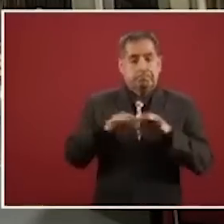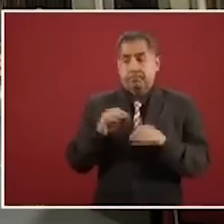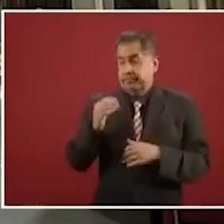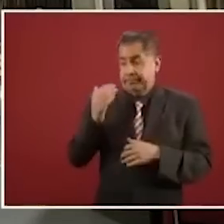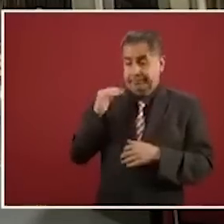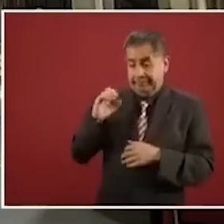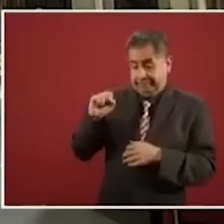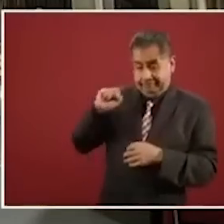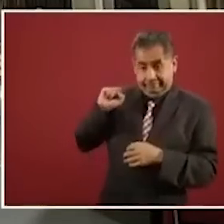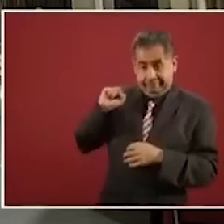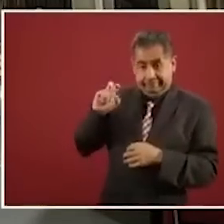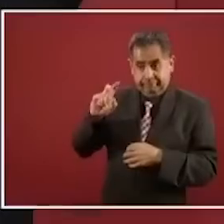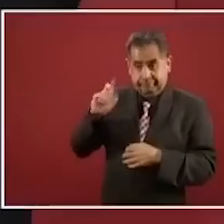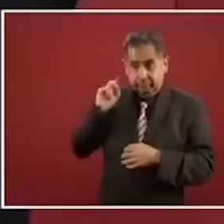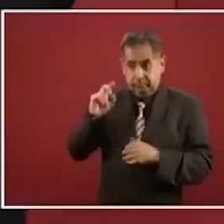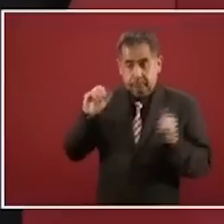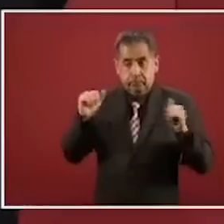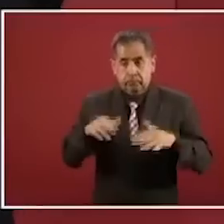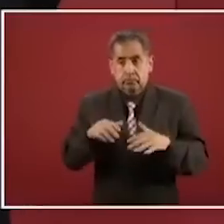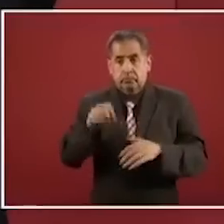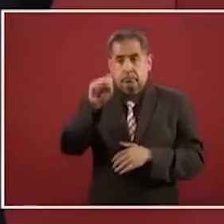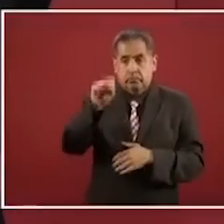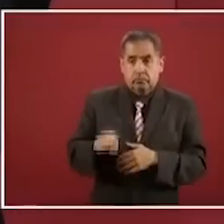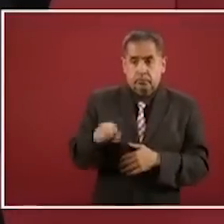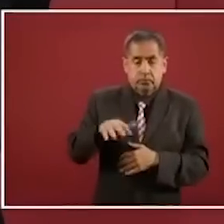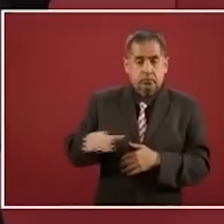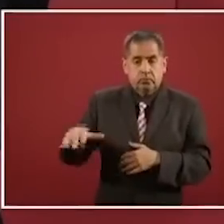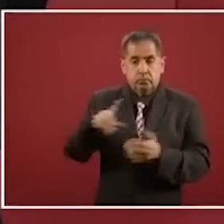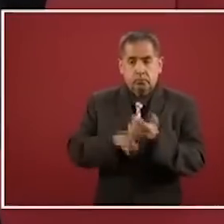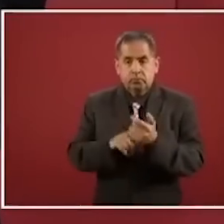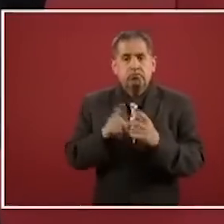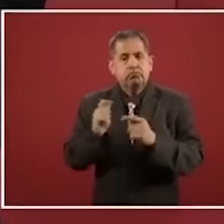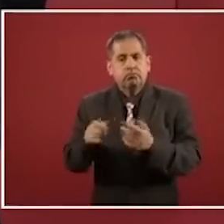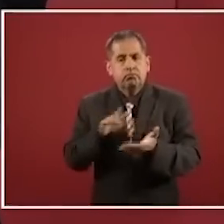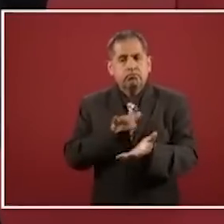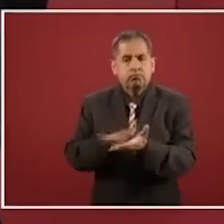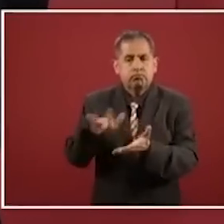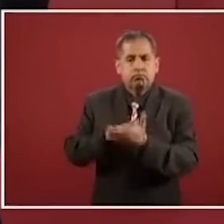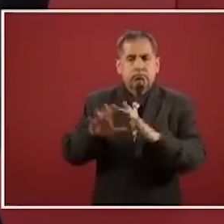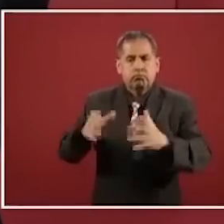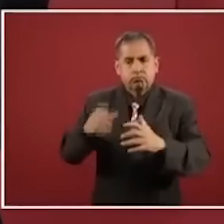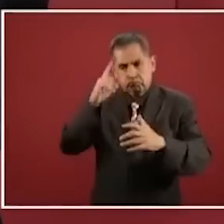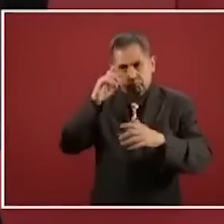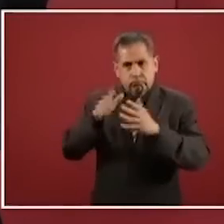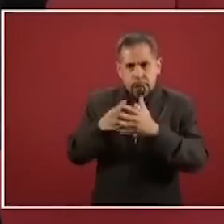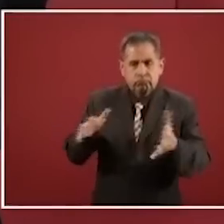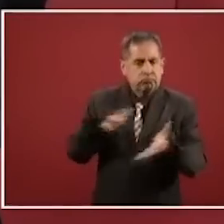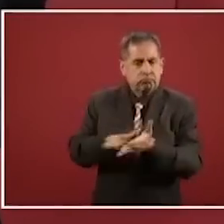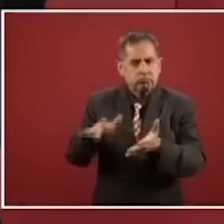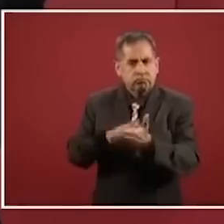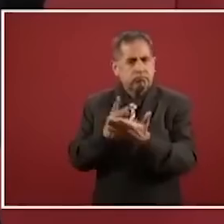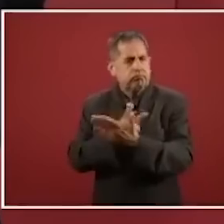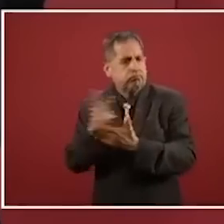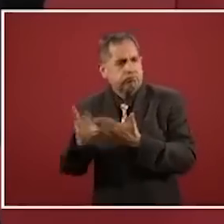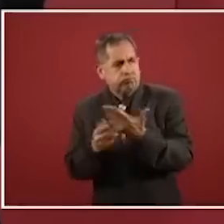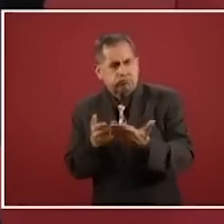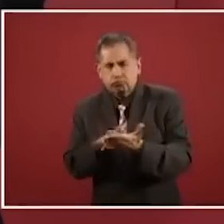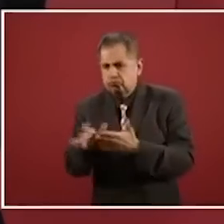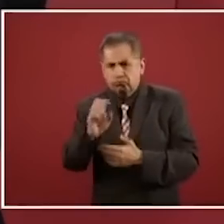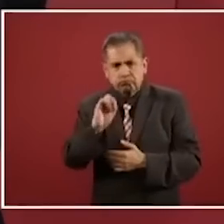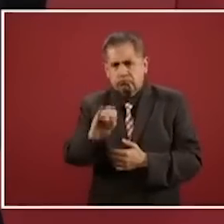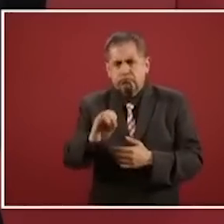fin de semana en el sureste, que confirma el apoyo, amplio apoyo que tiene este proyecto,